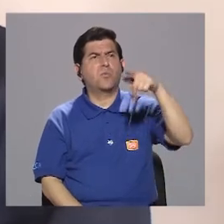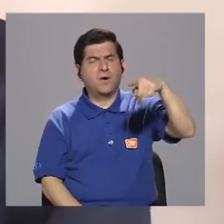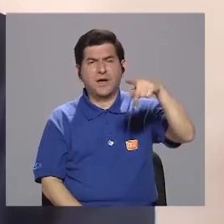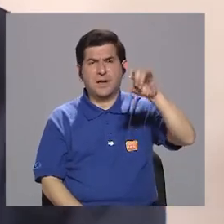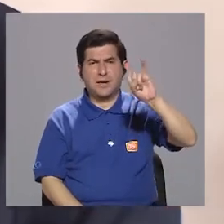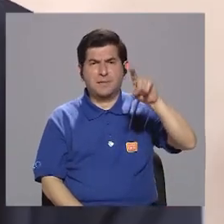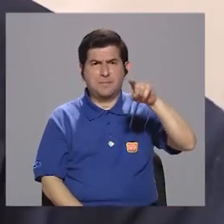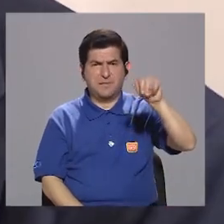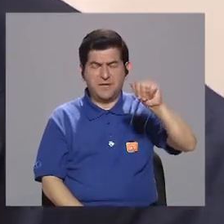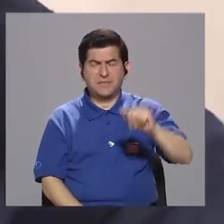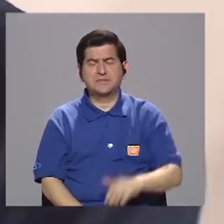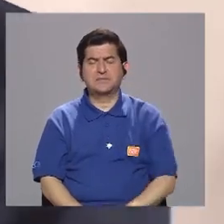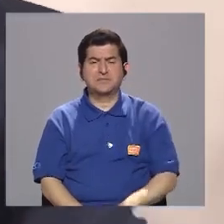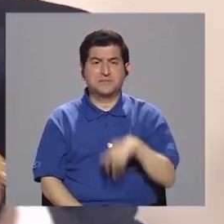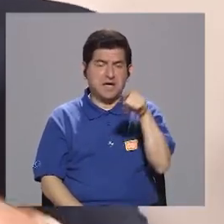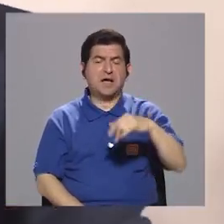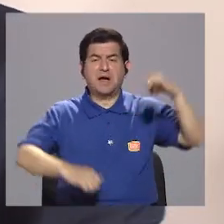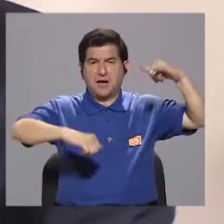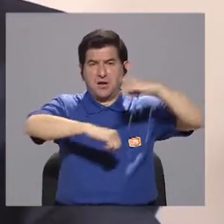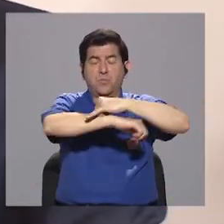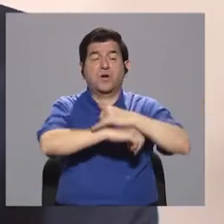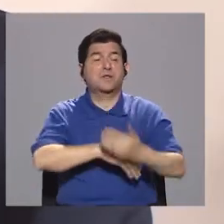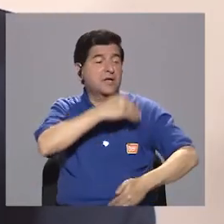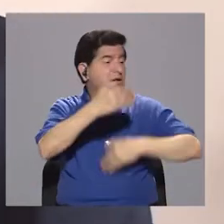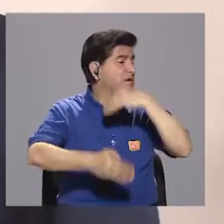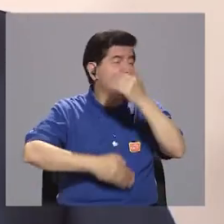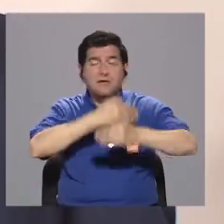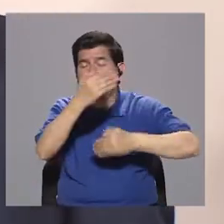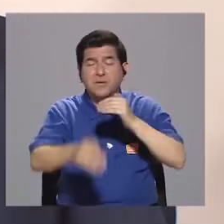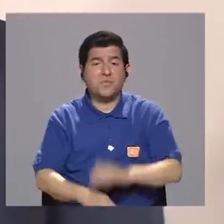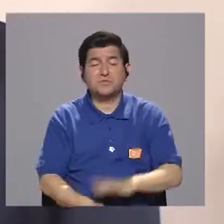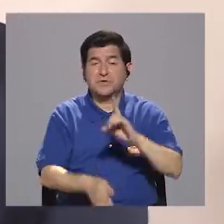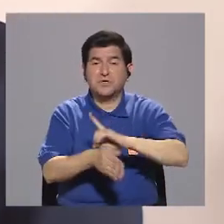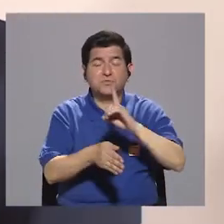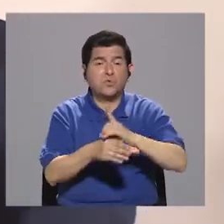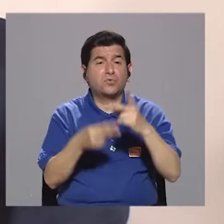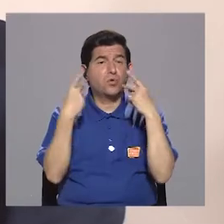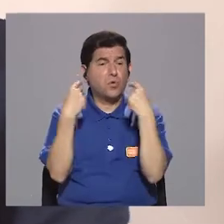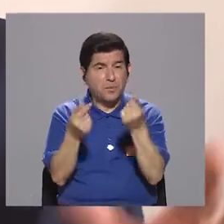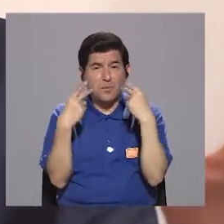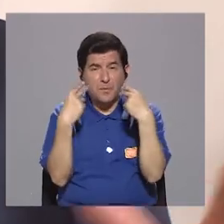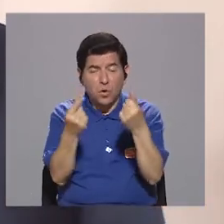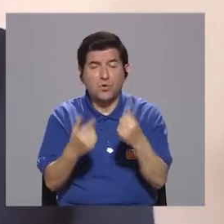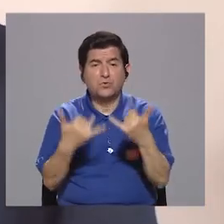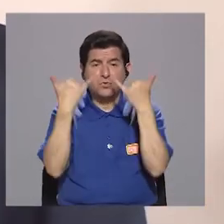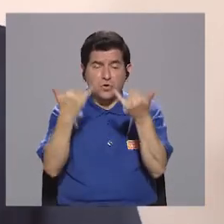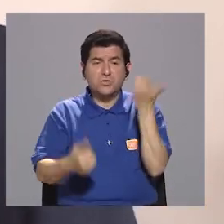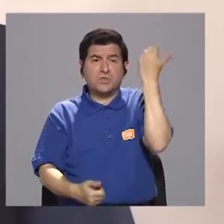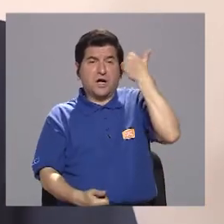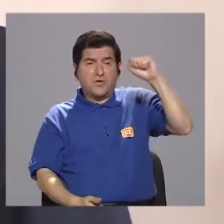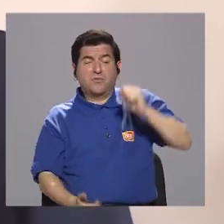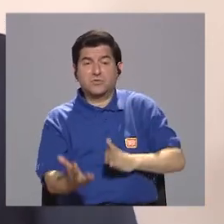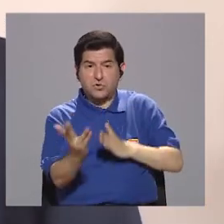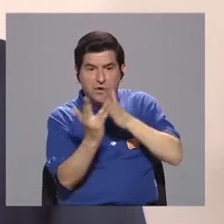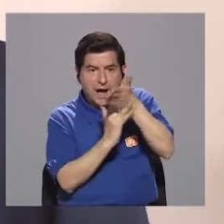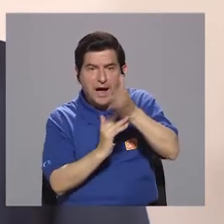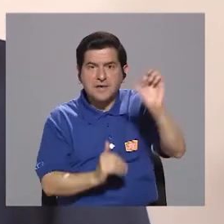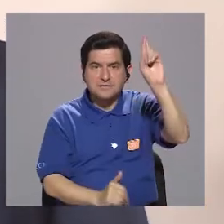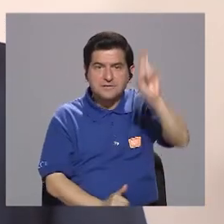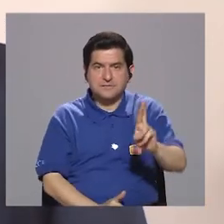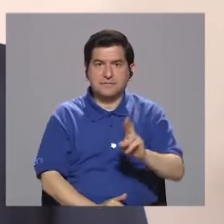al aeropuerto. Y en aquel corre-corre, ¿verdad?, que el doctor tenía que venir pronto porque ya la revolución había entrado a Costa